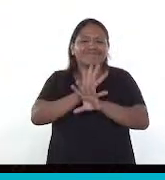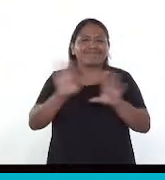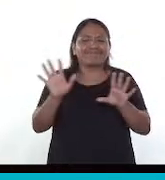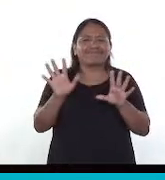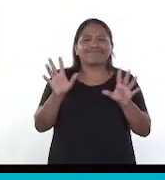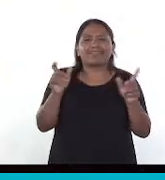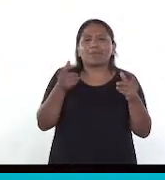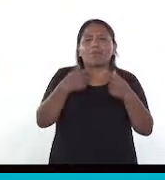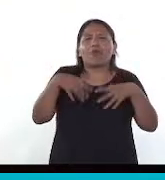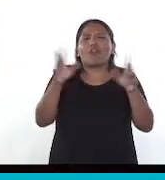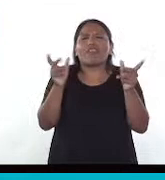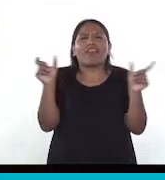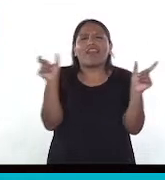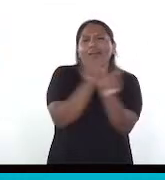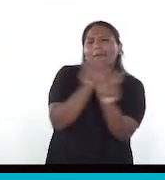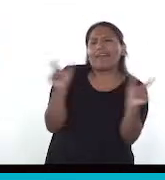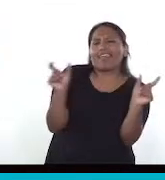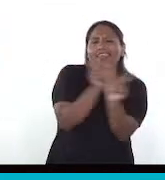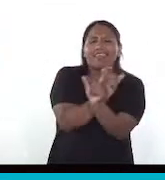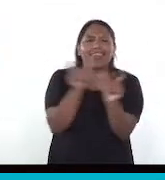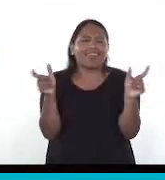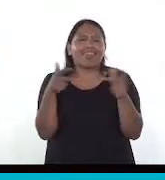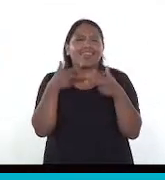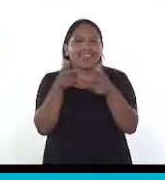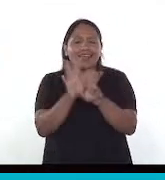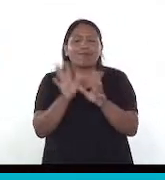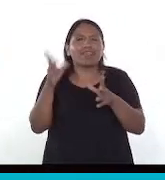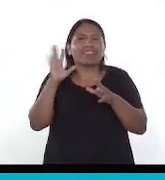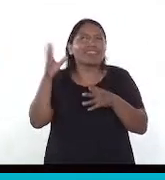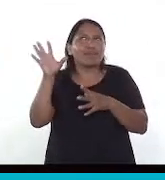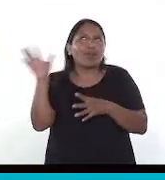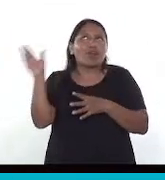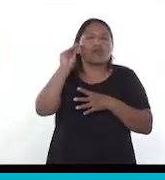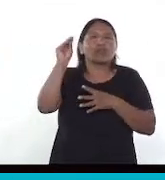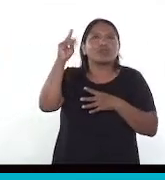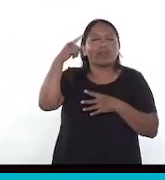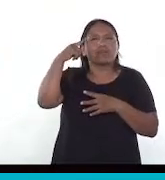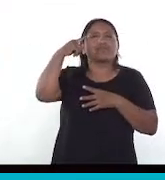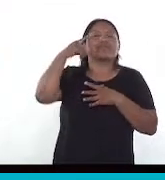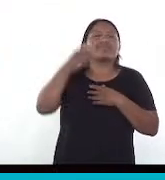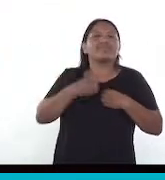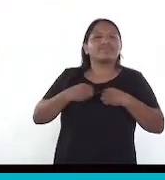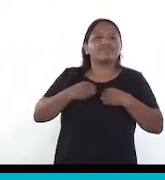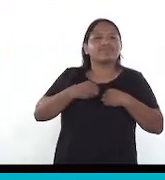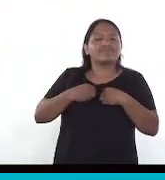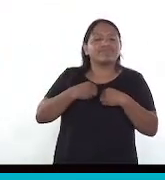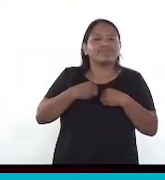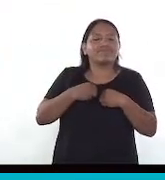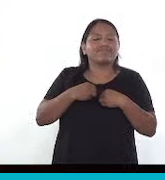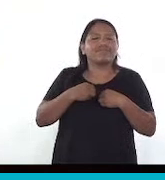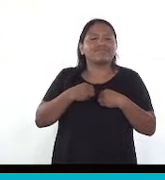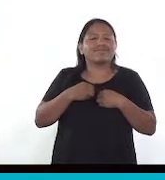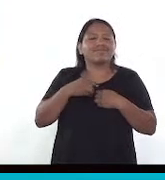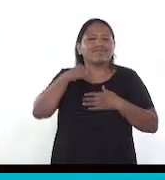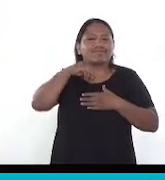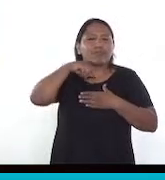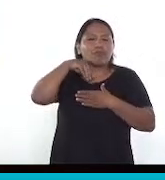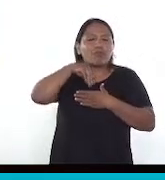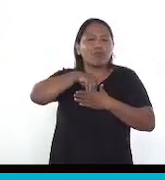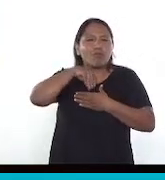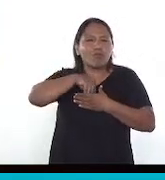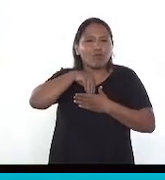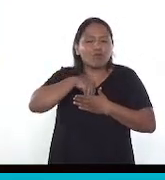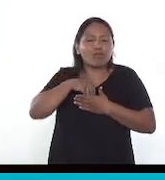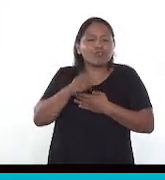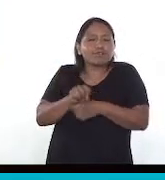gramática en la cual la digamos porque cada vez que la escuchamos nos hace sentir en términos profundos y nos